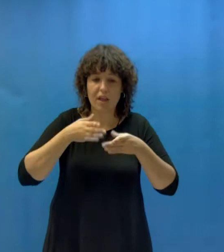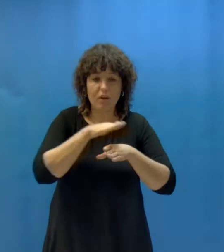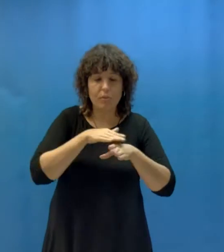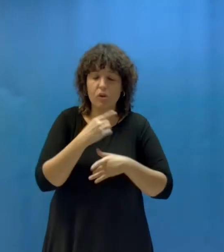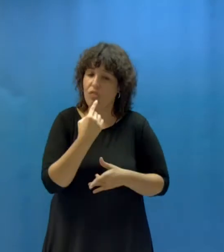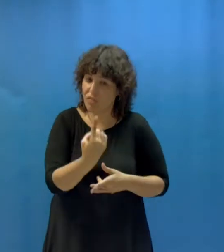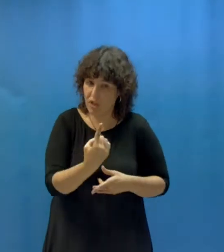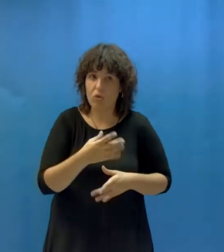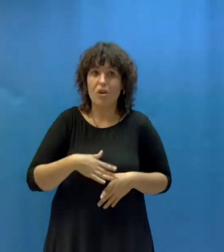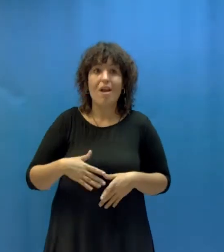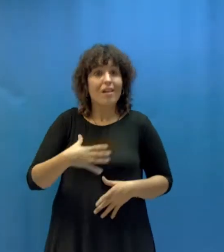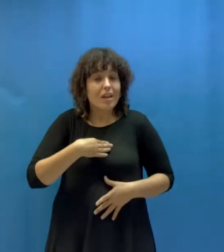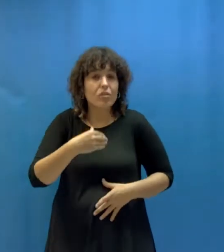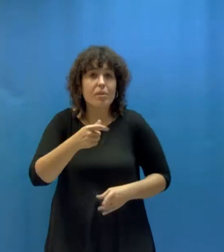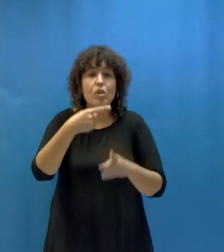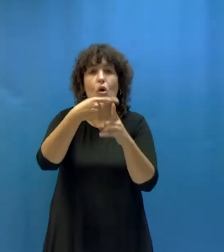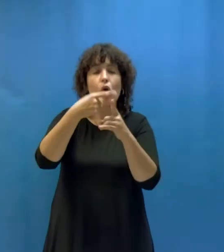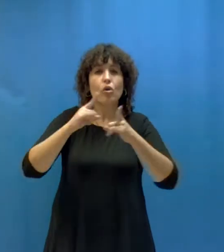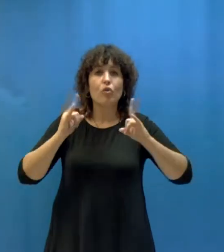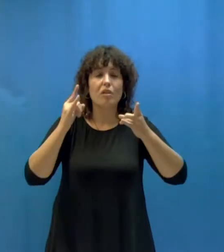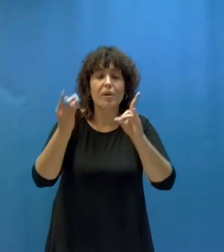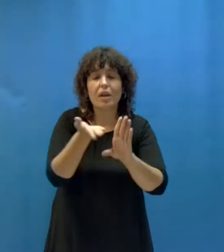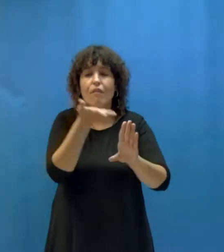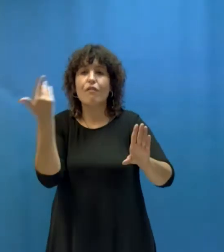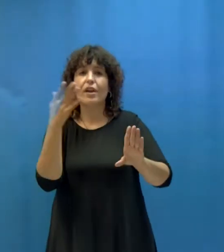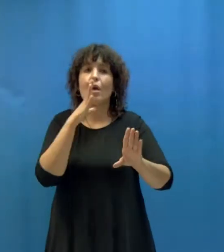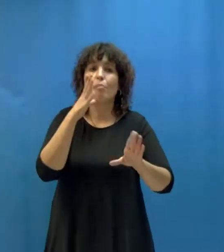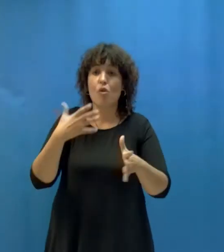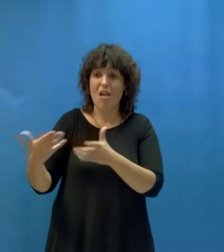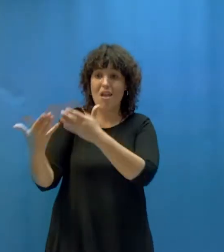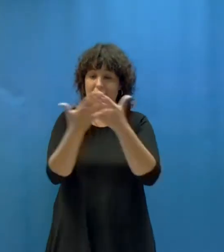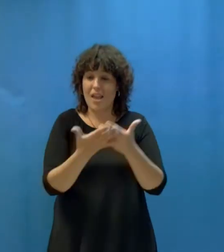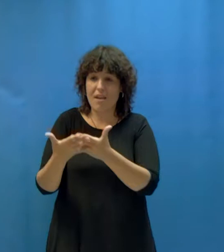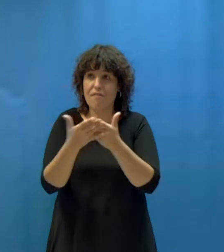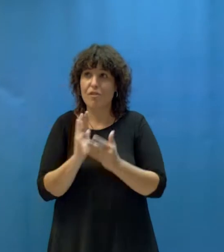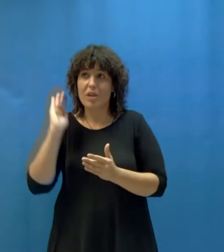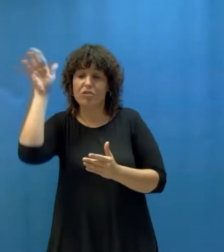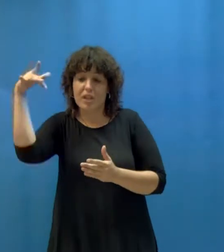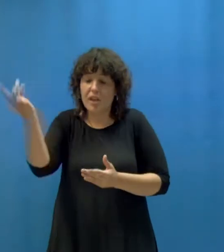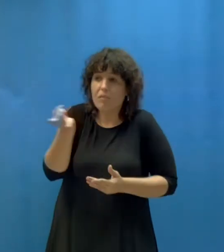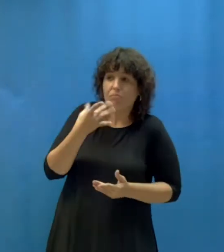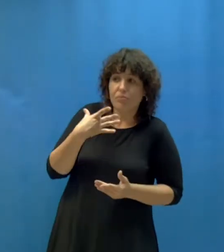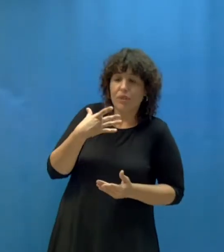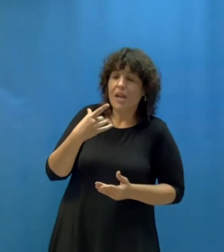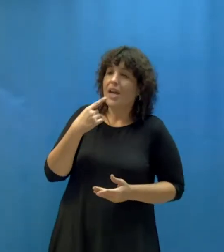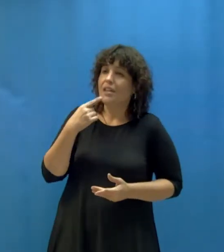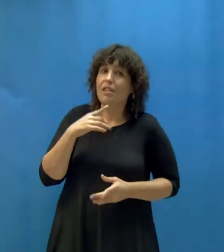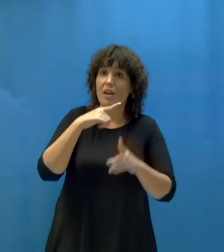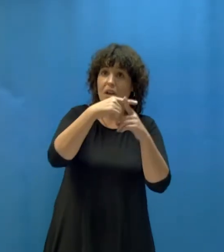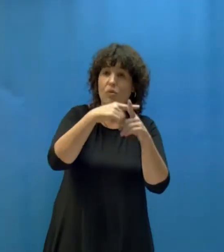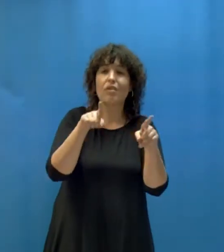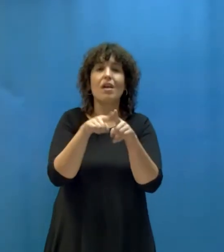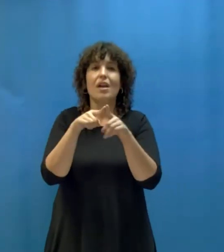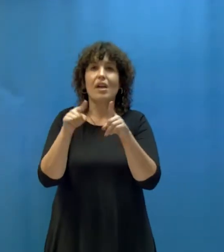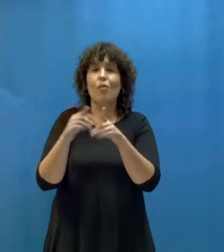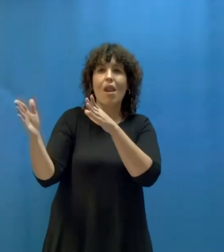Ayuntamiento retirará la cruz del Ribalta porque ha recibido el informe de la Consellería que asegura que es un símbolo franquista. Un